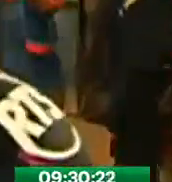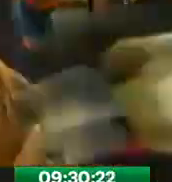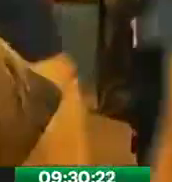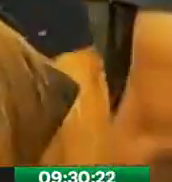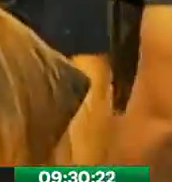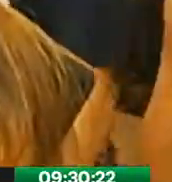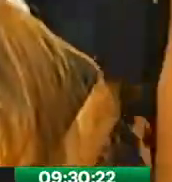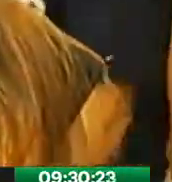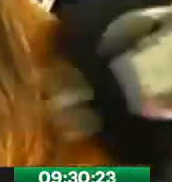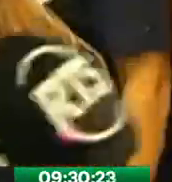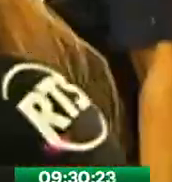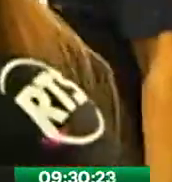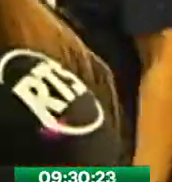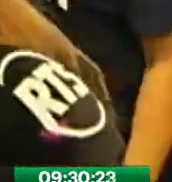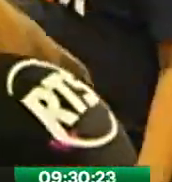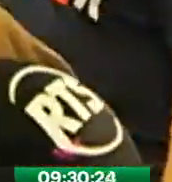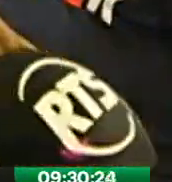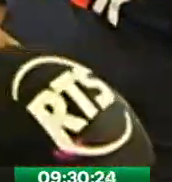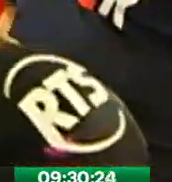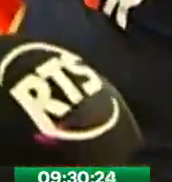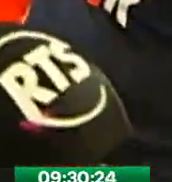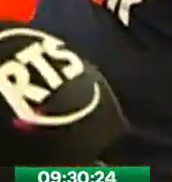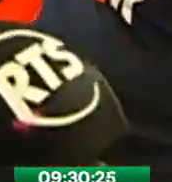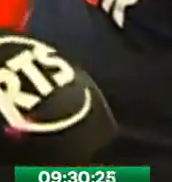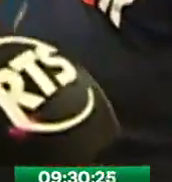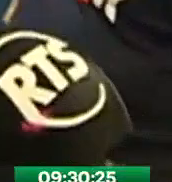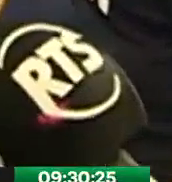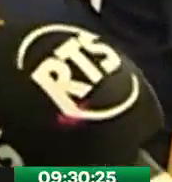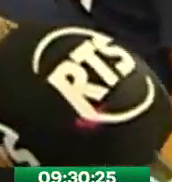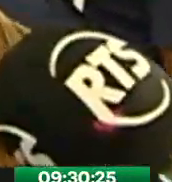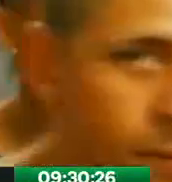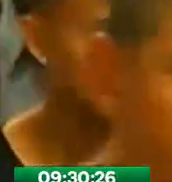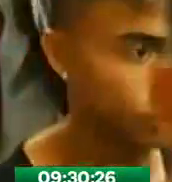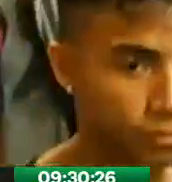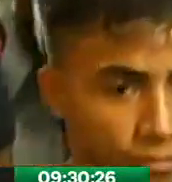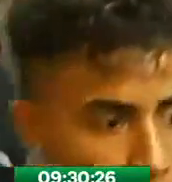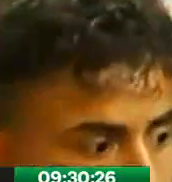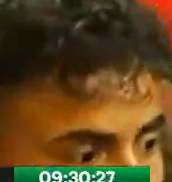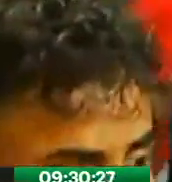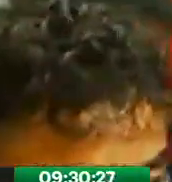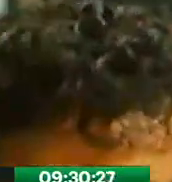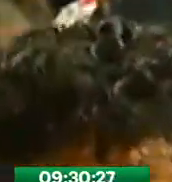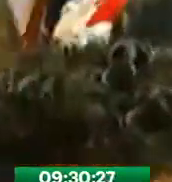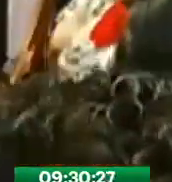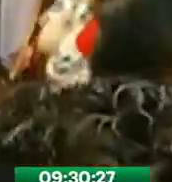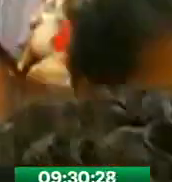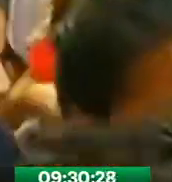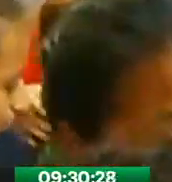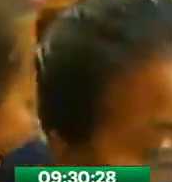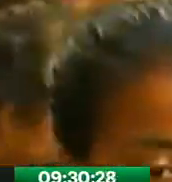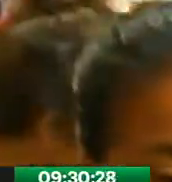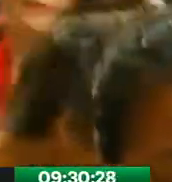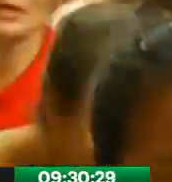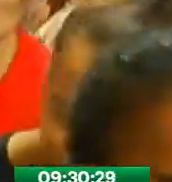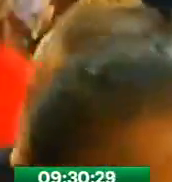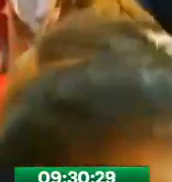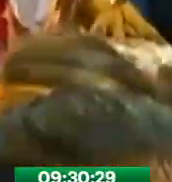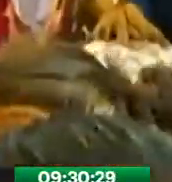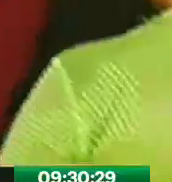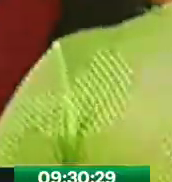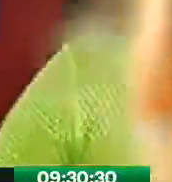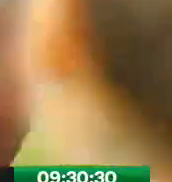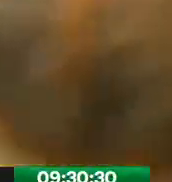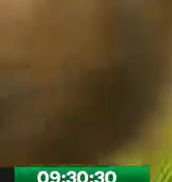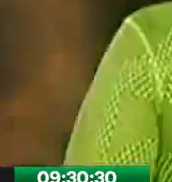bien. En este último día se llena. Claro, en este último día vendemos más. Así, muchos ciudadanos apresurados dejaron todo para